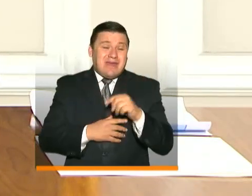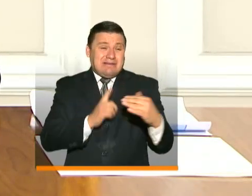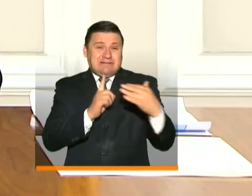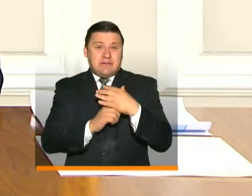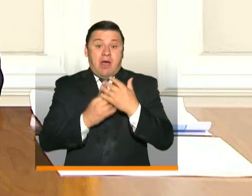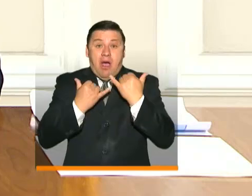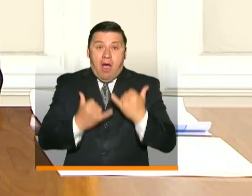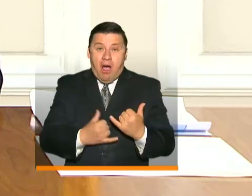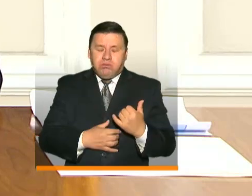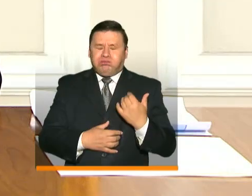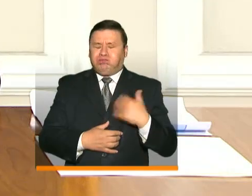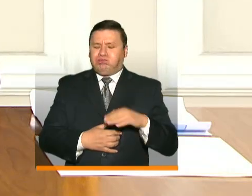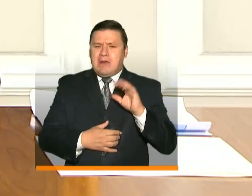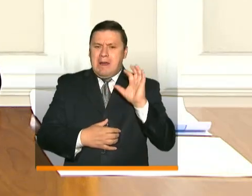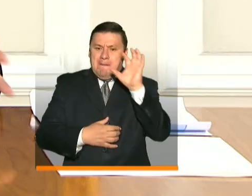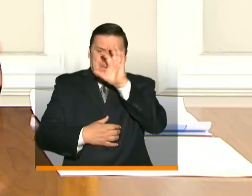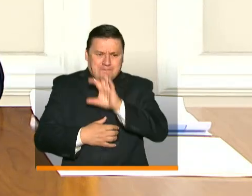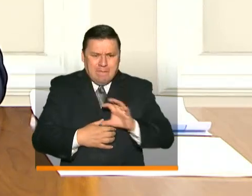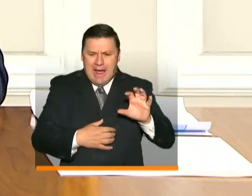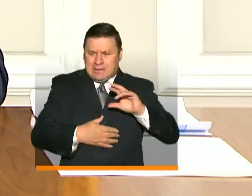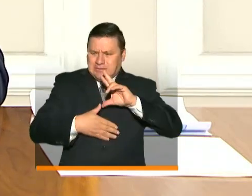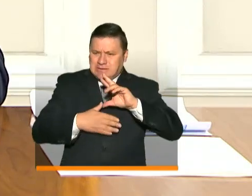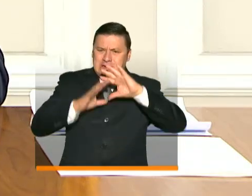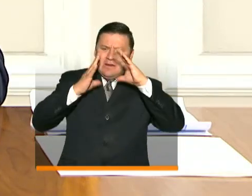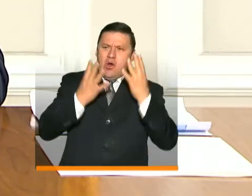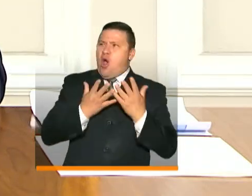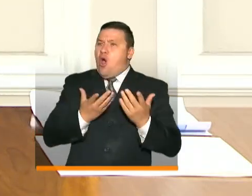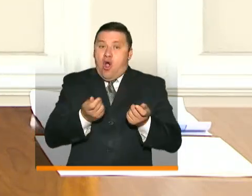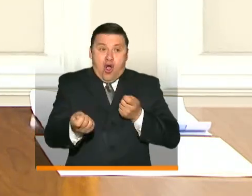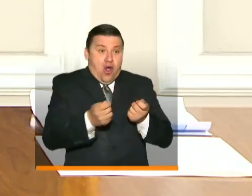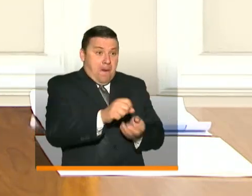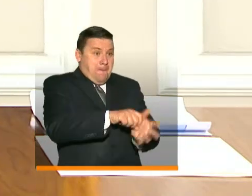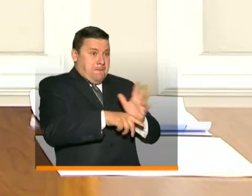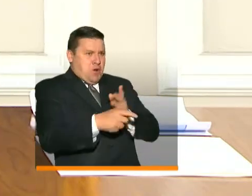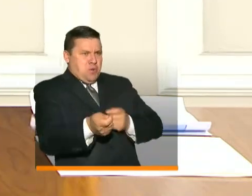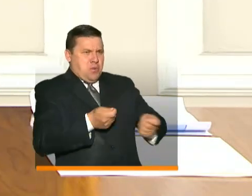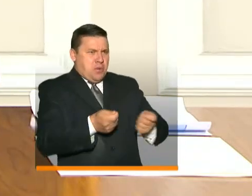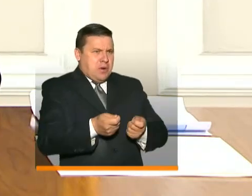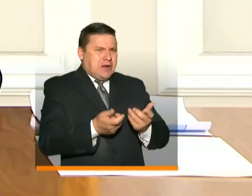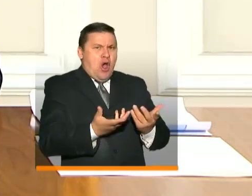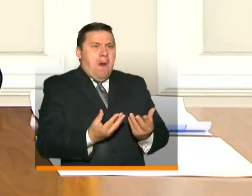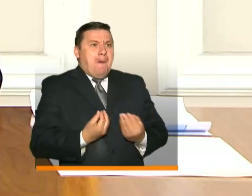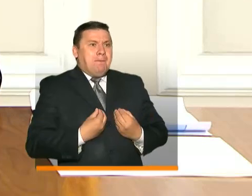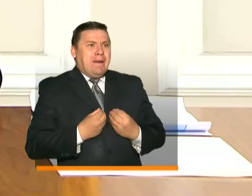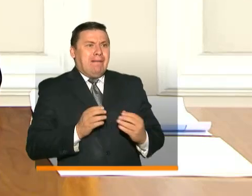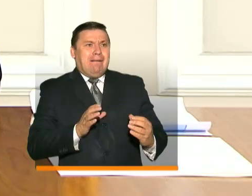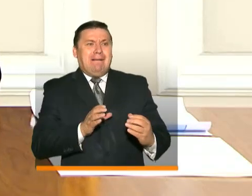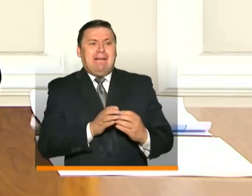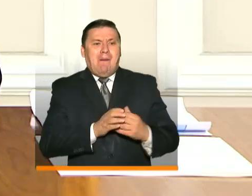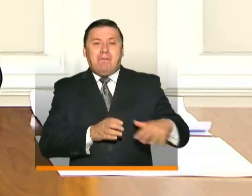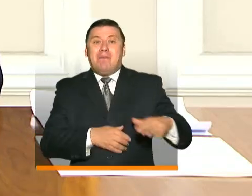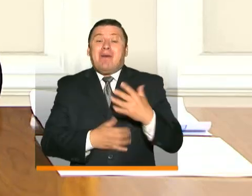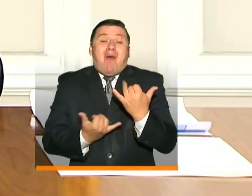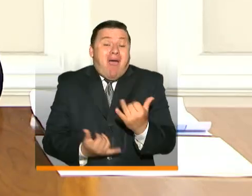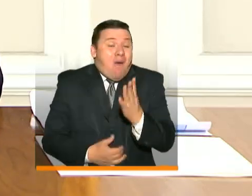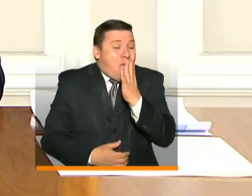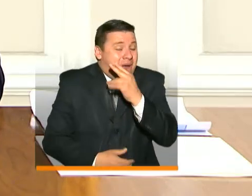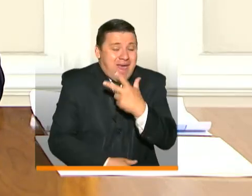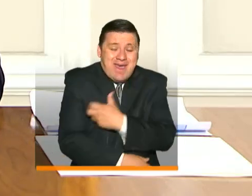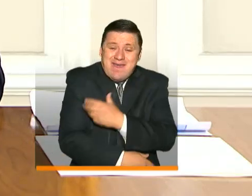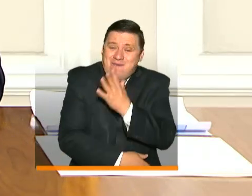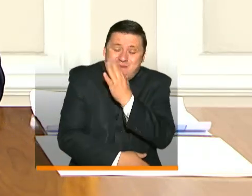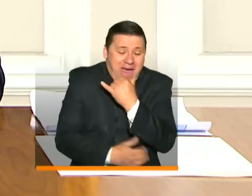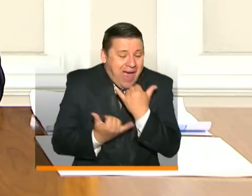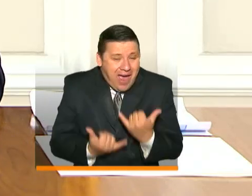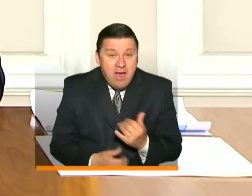reto que tenemos todos los países, cómo seguimos enfrentando la pandemia, cómo vamos a convivir con ella, porque no hay vacuna, no hay en